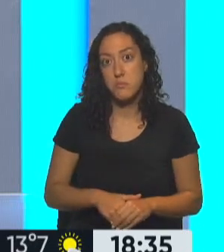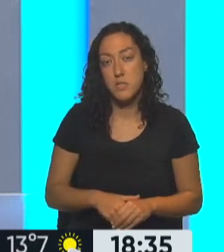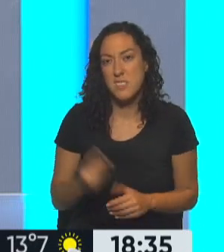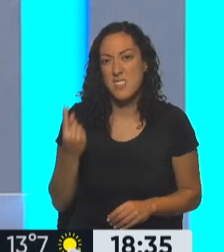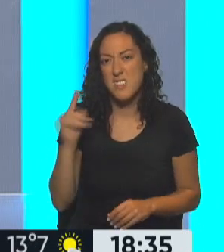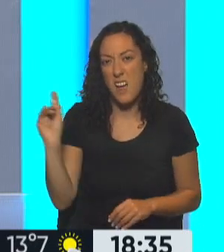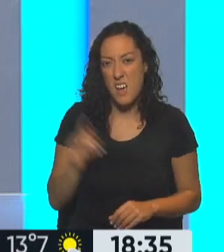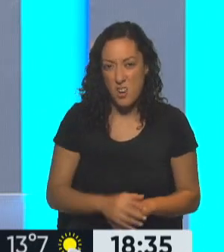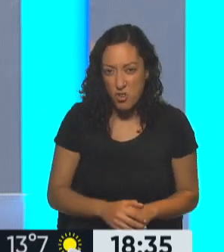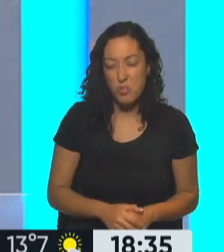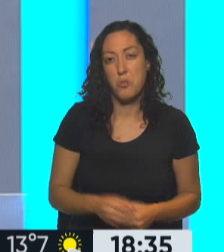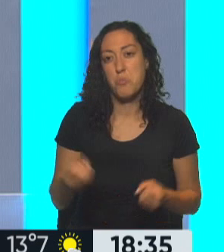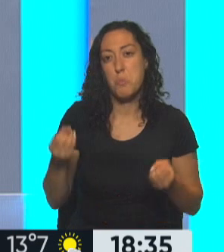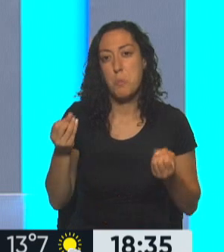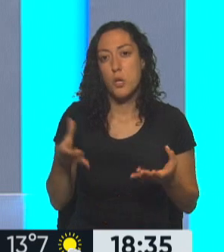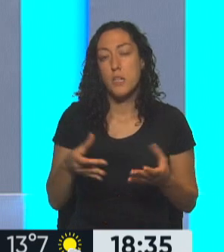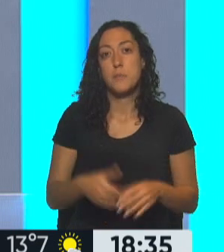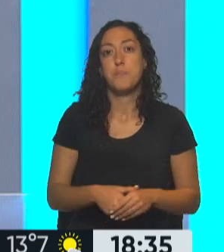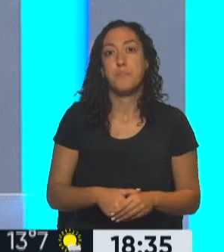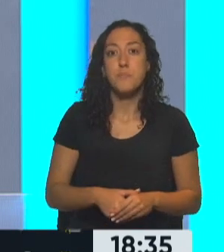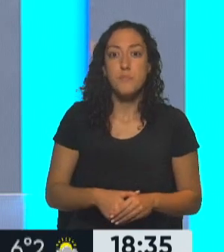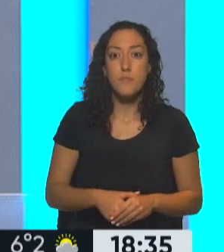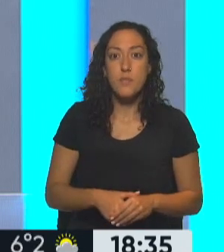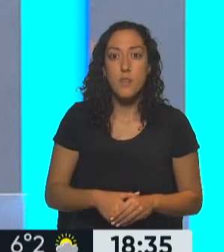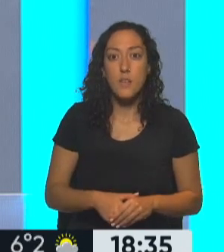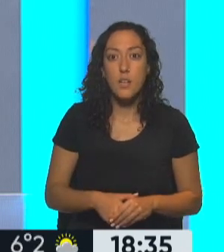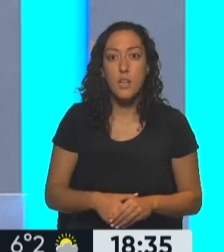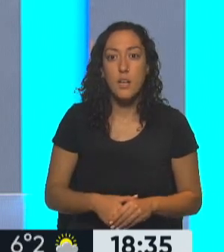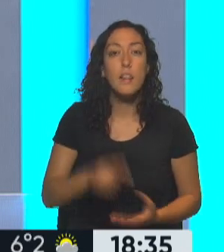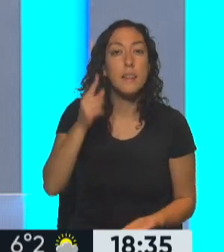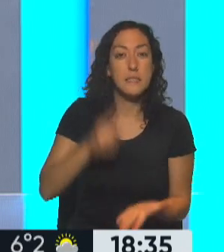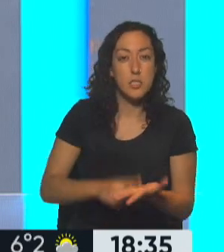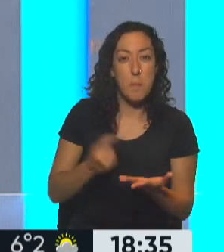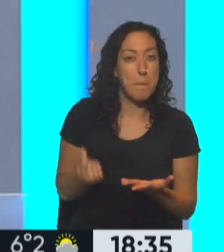¿no? Porque el primer fallo